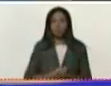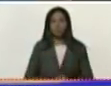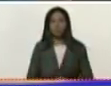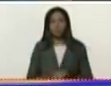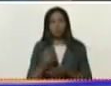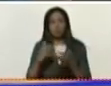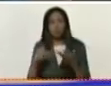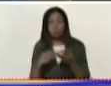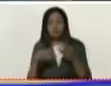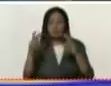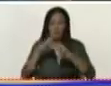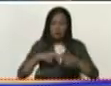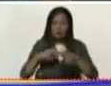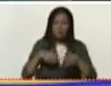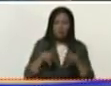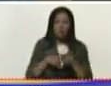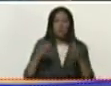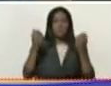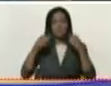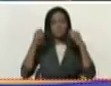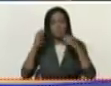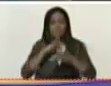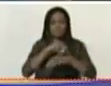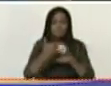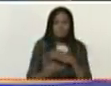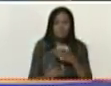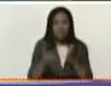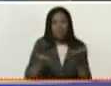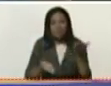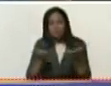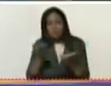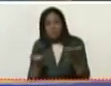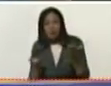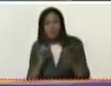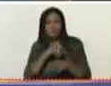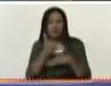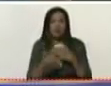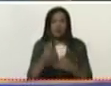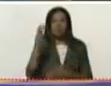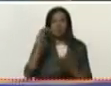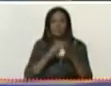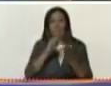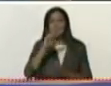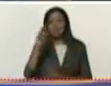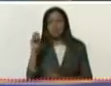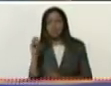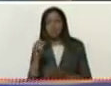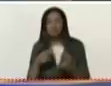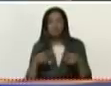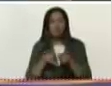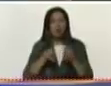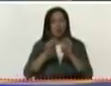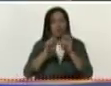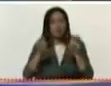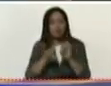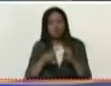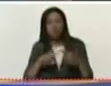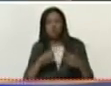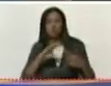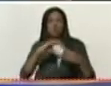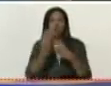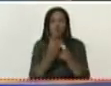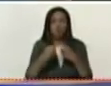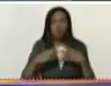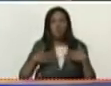Cosas que revisamos, preparando los planes, balance y planes 2020 en el campo de la educación, de la cultura, de